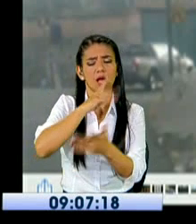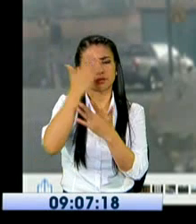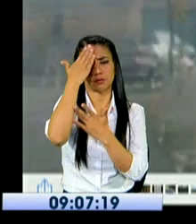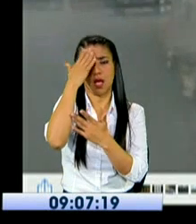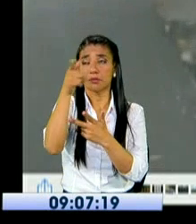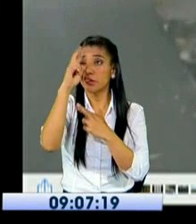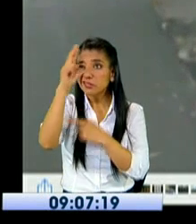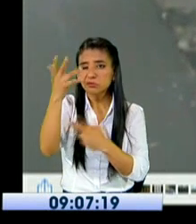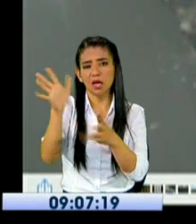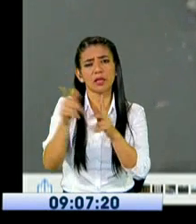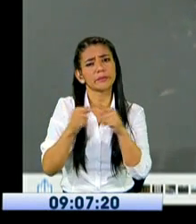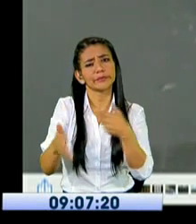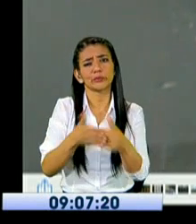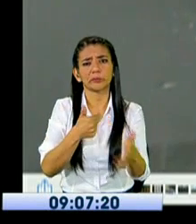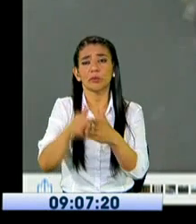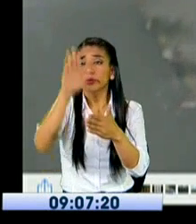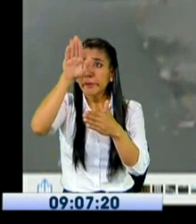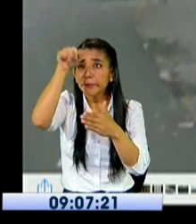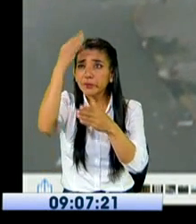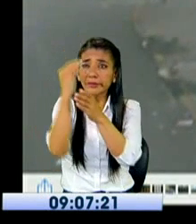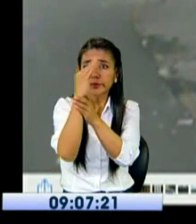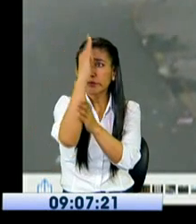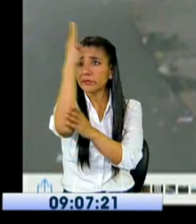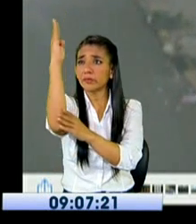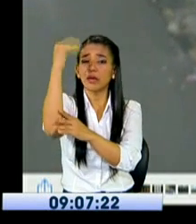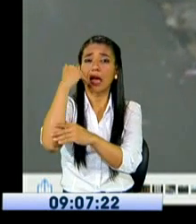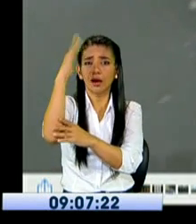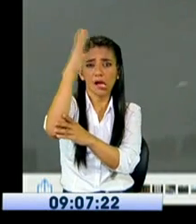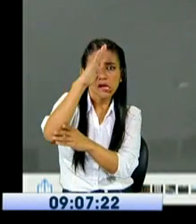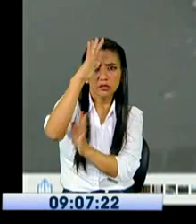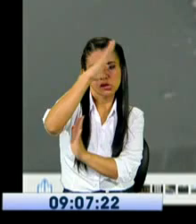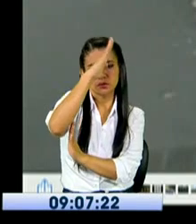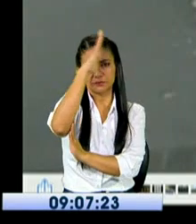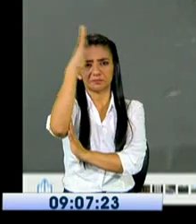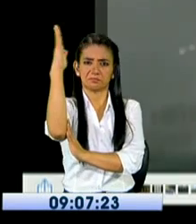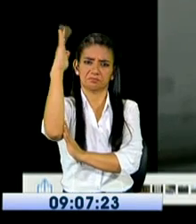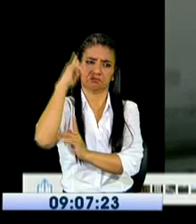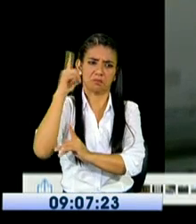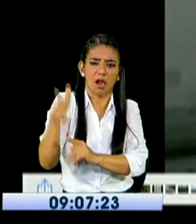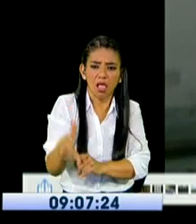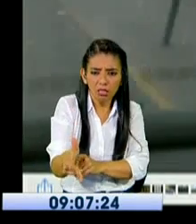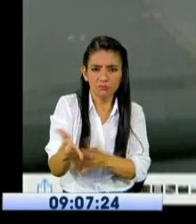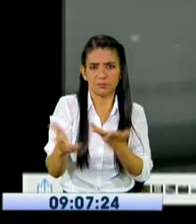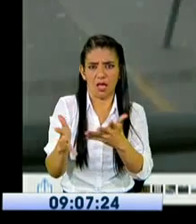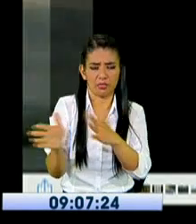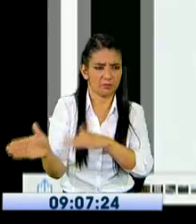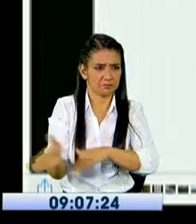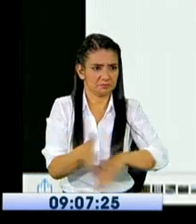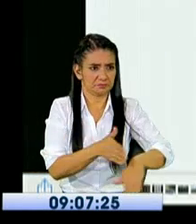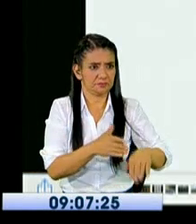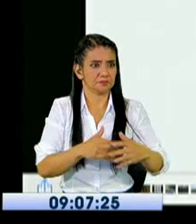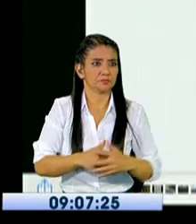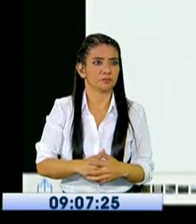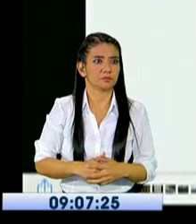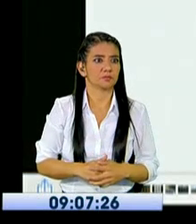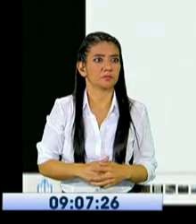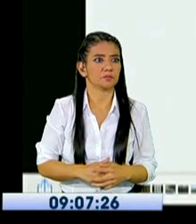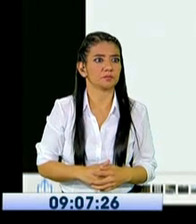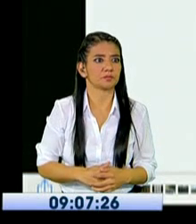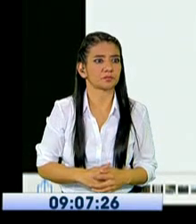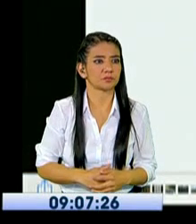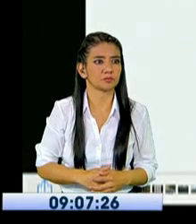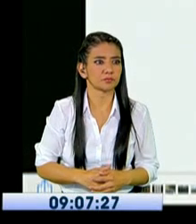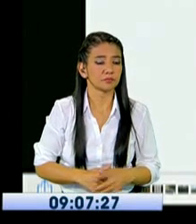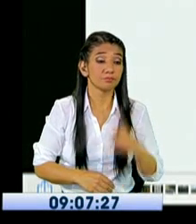respeta, pero por lo menos una pintadita y no ponerle chueco para que la gente no estacione. Esto nos mandan los vecinos. Y